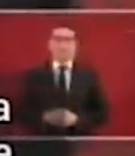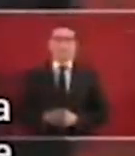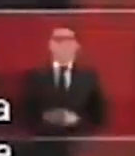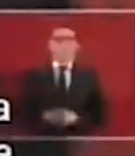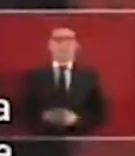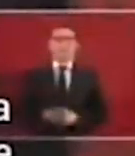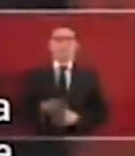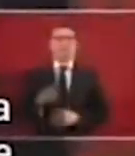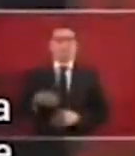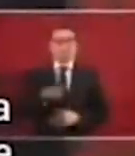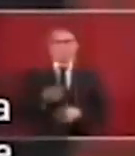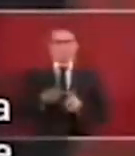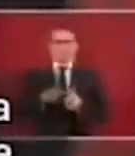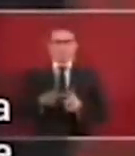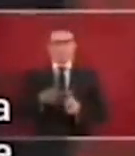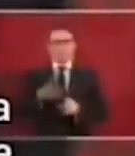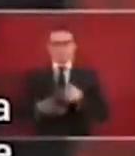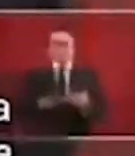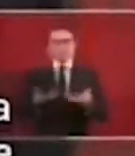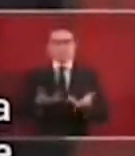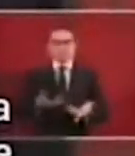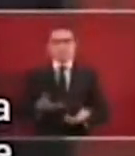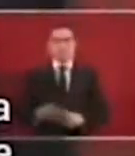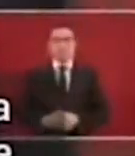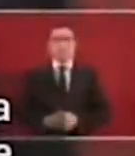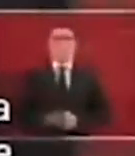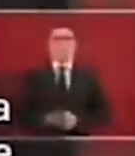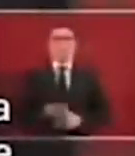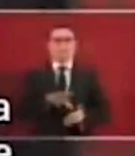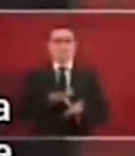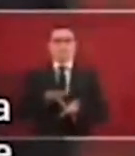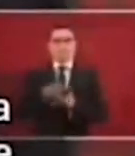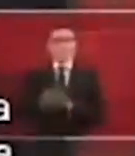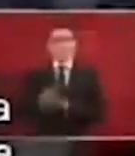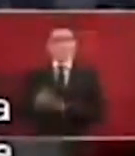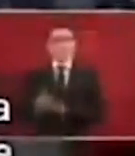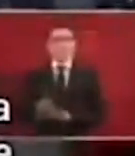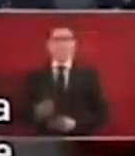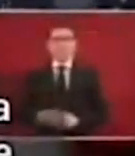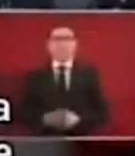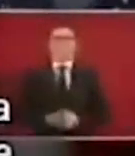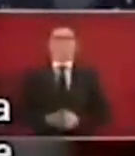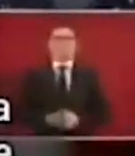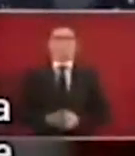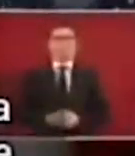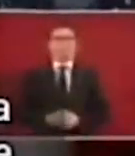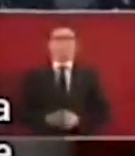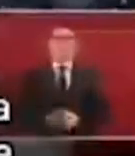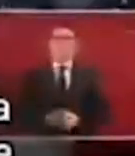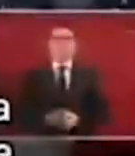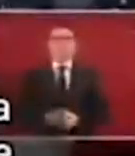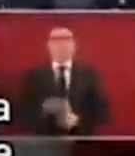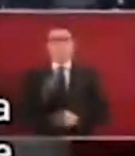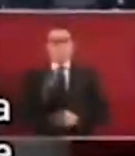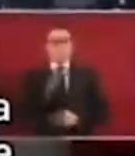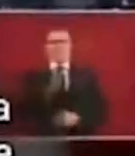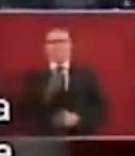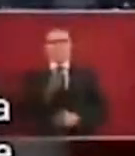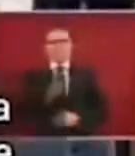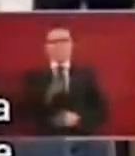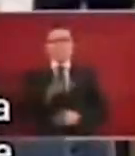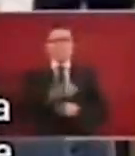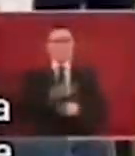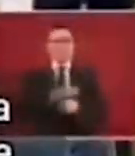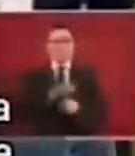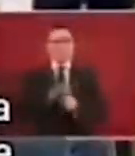vamos a seguir actuando apoyando entonces no le parece que bueno pues justo en esta contingencia